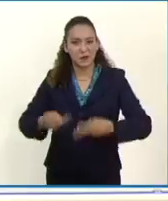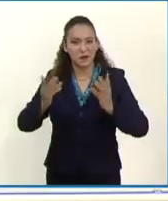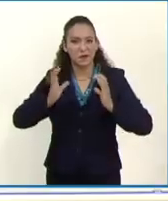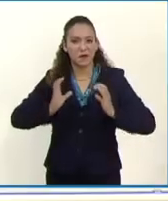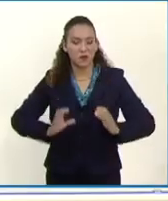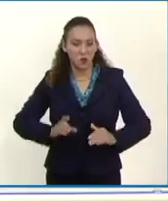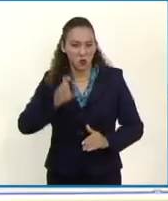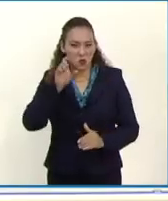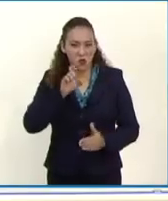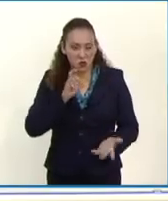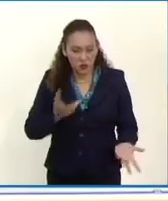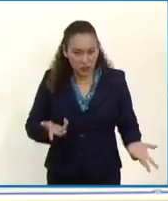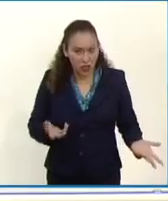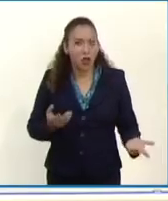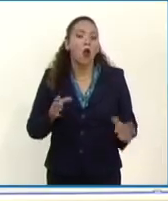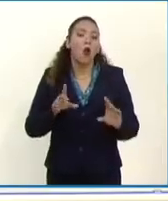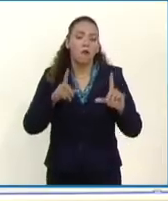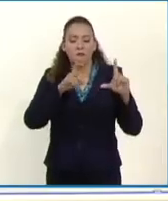son, digamos,